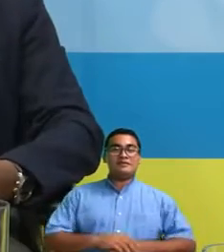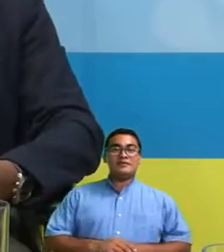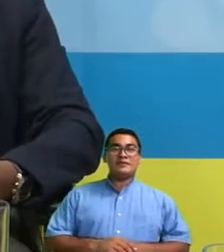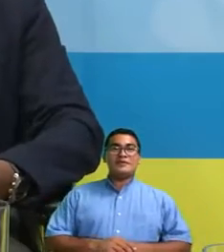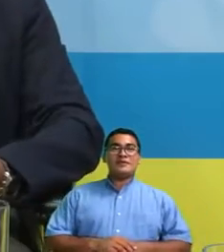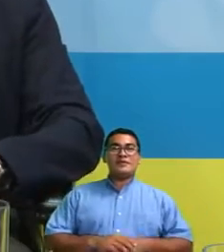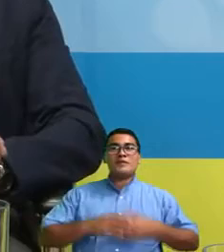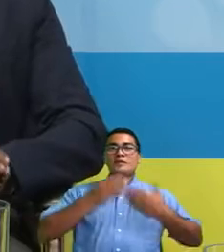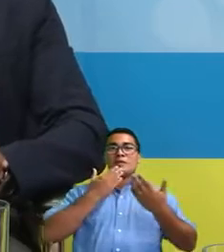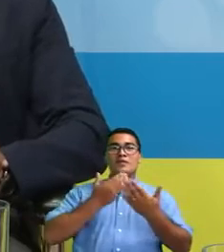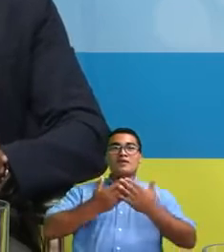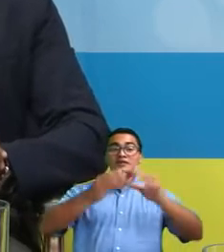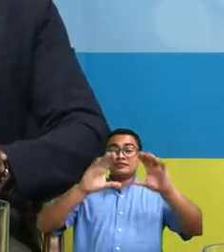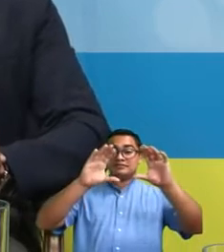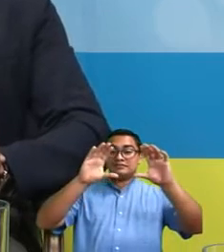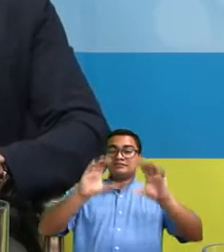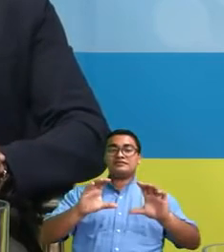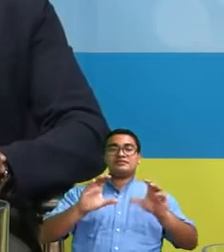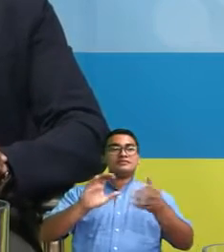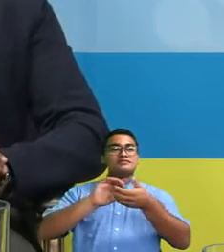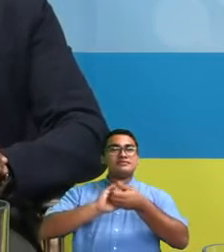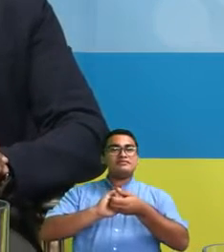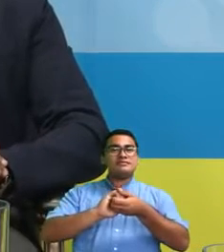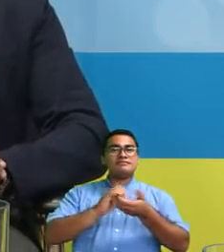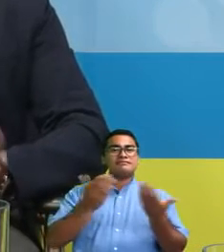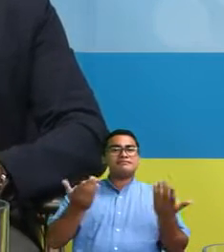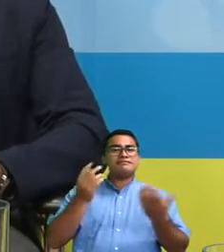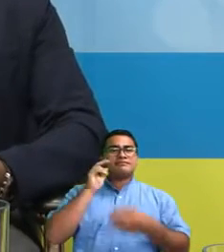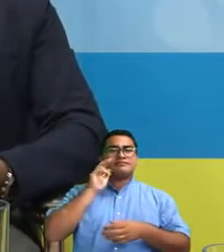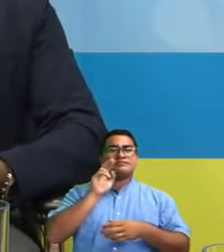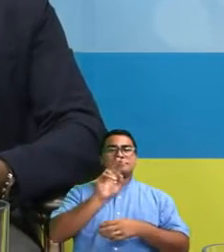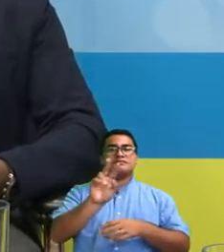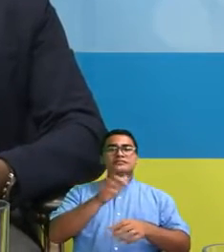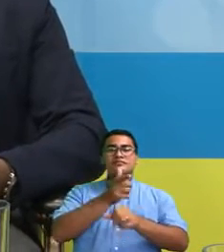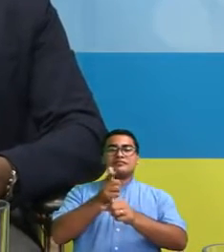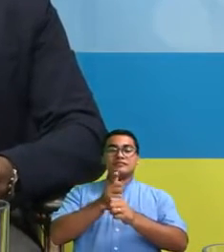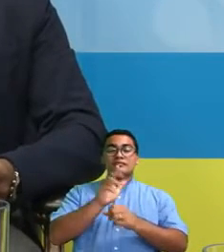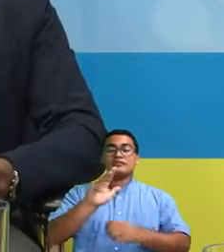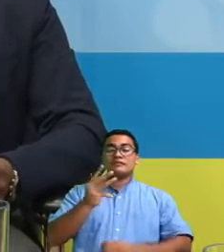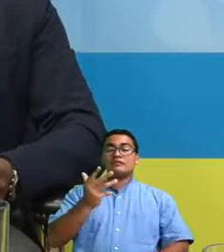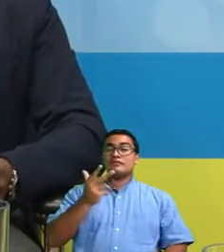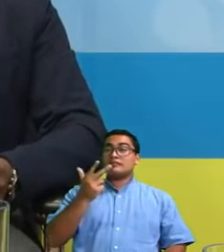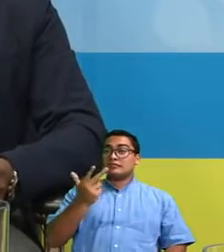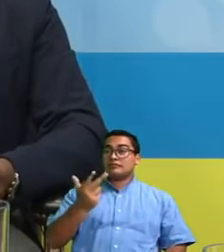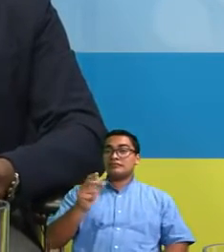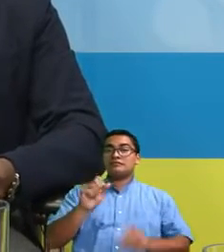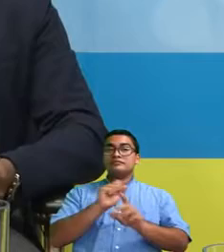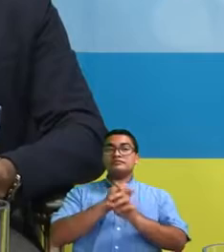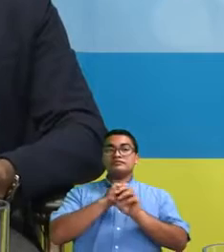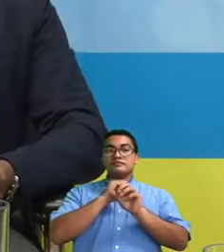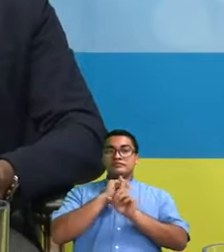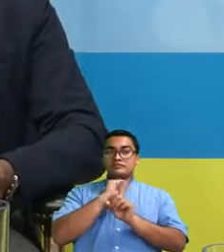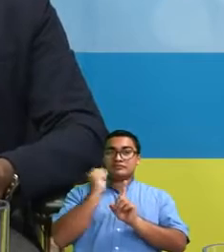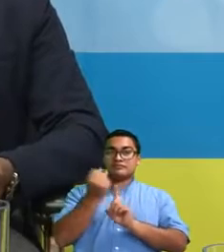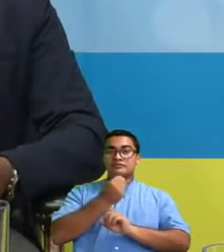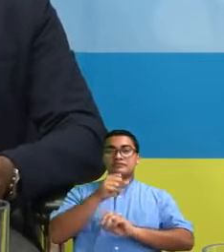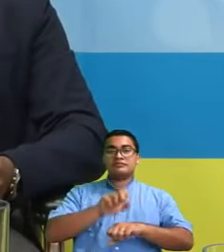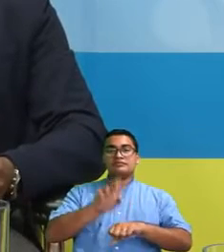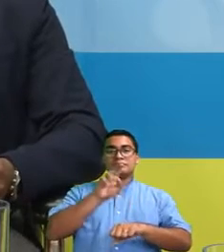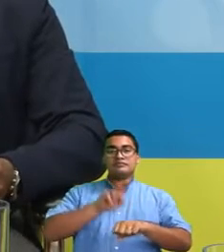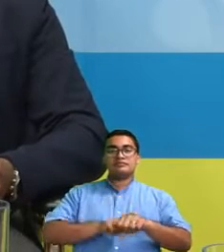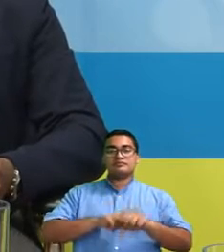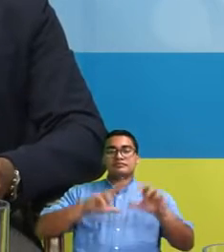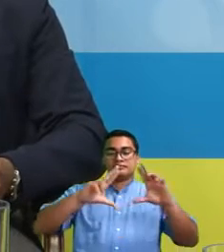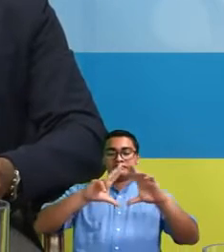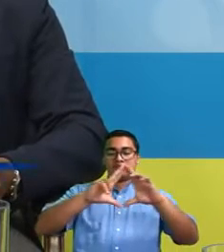Buenas tardes, amigos televidentes que nos sintonizan a través de la frecuencia del canal 98, el canal parlamentario, el canal de la Asamblea